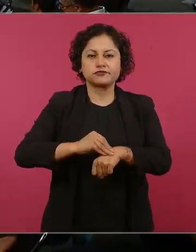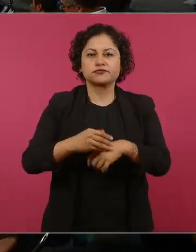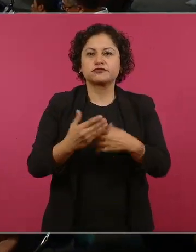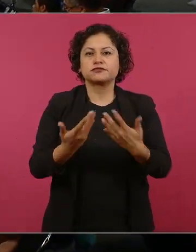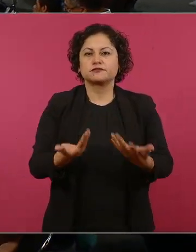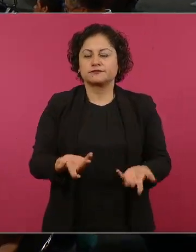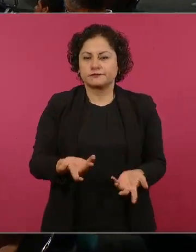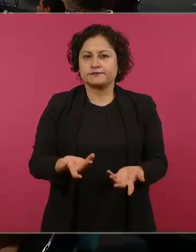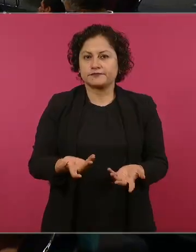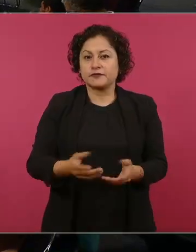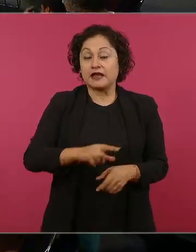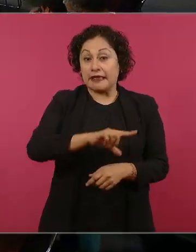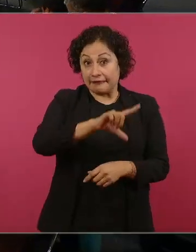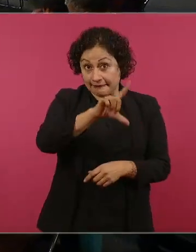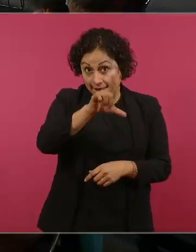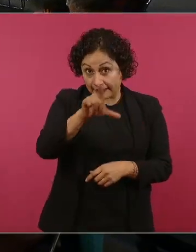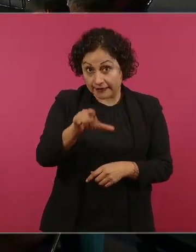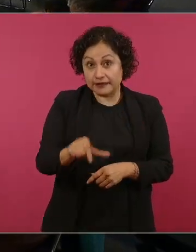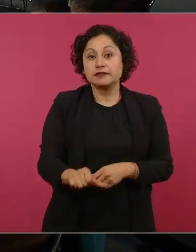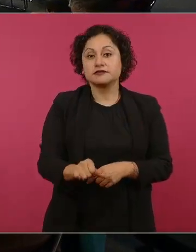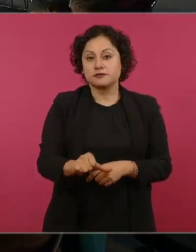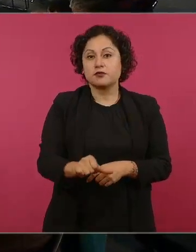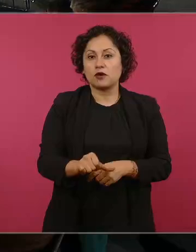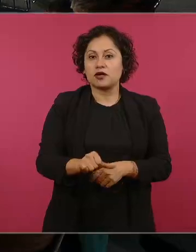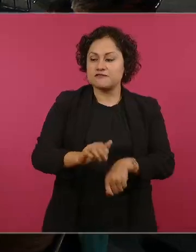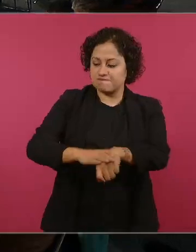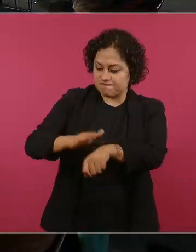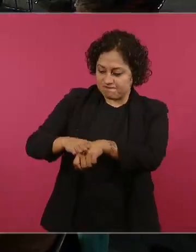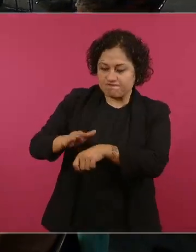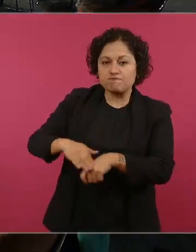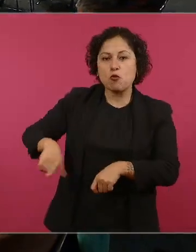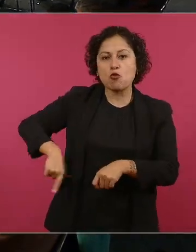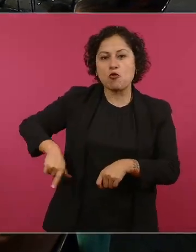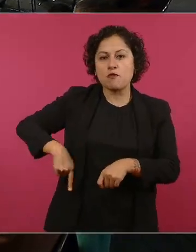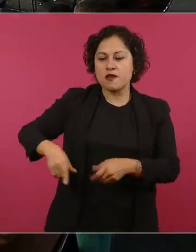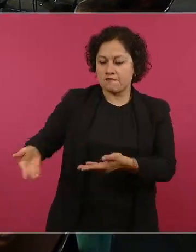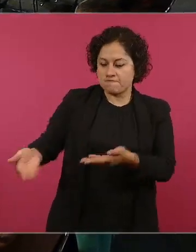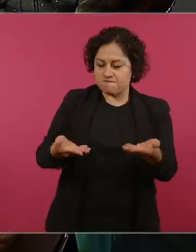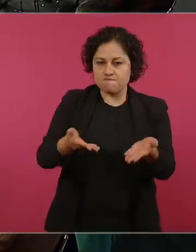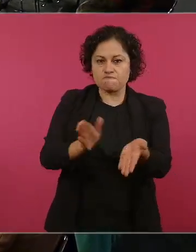obligaron al gobierno mexicano a firmar el tratado